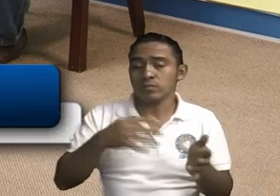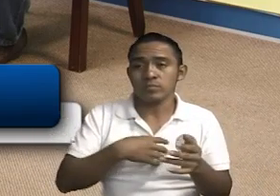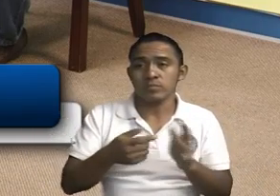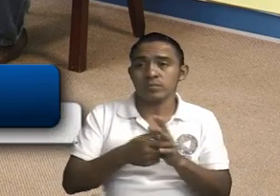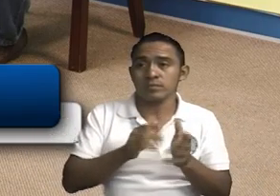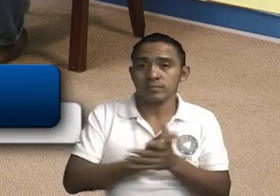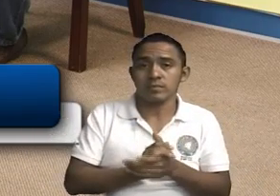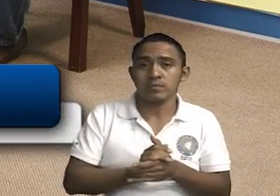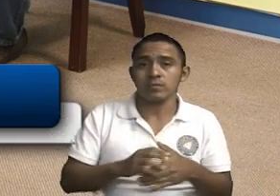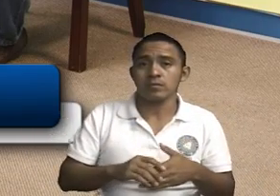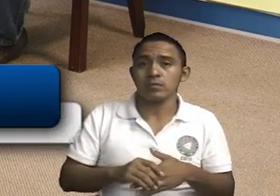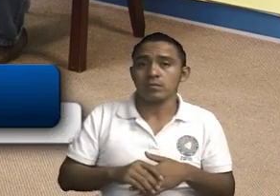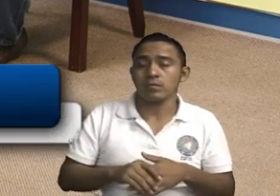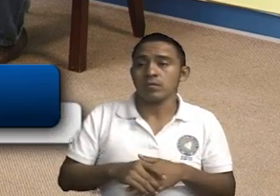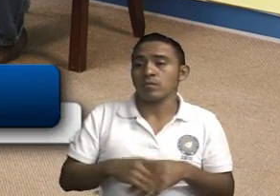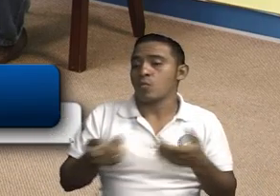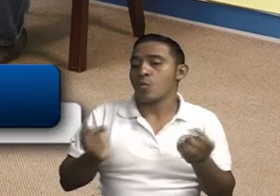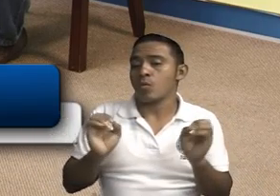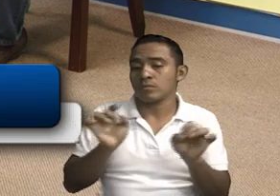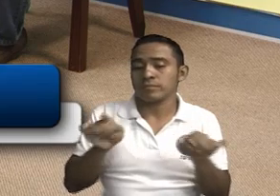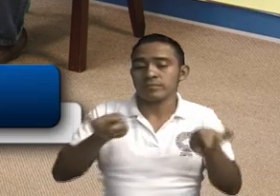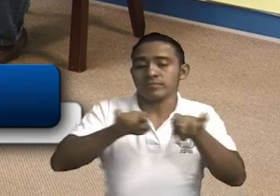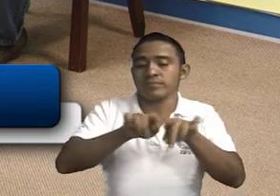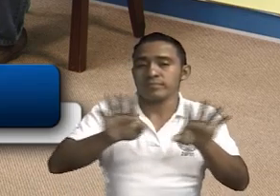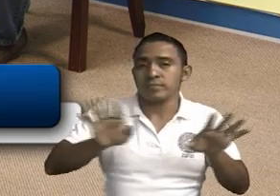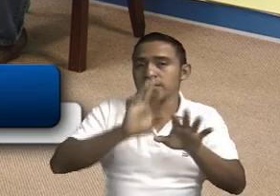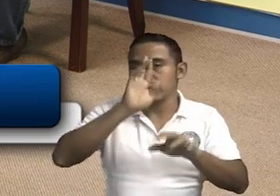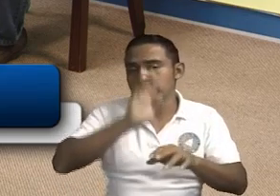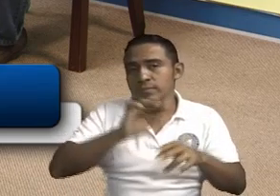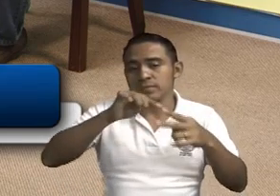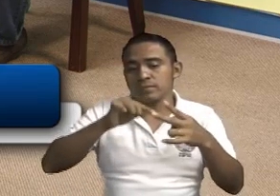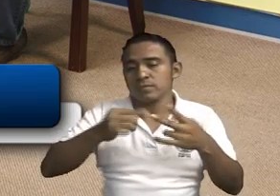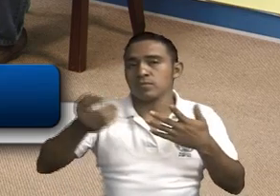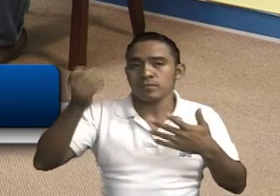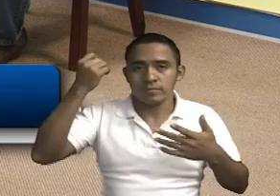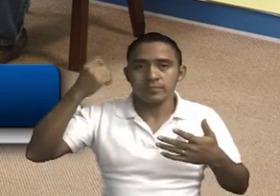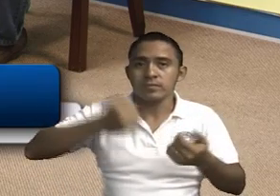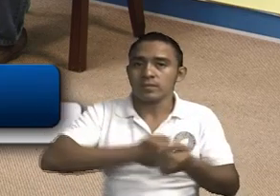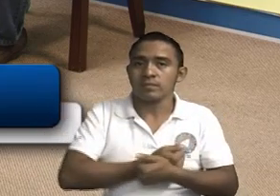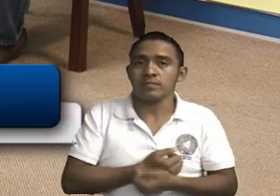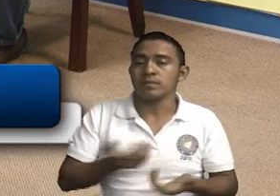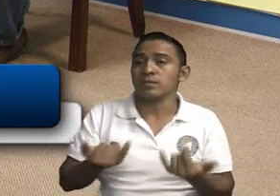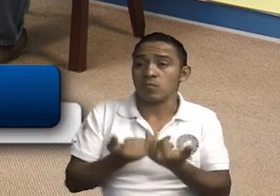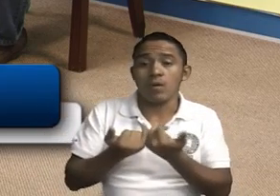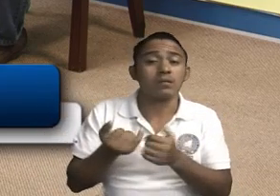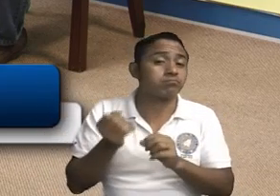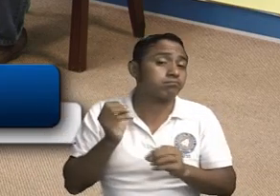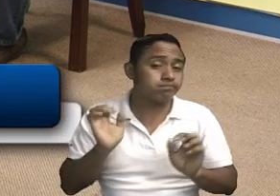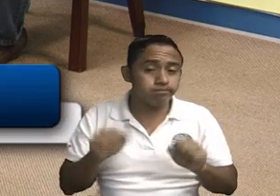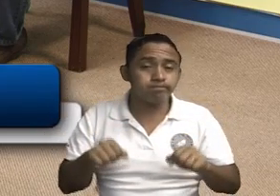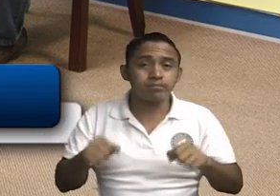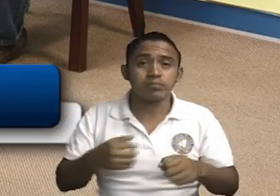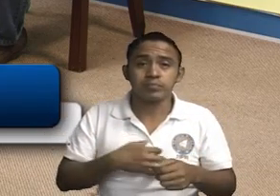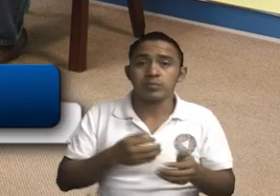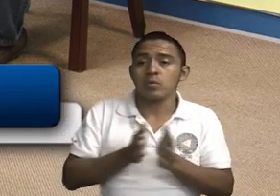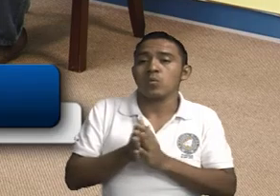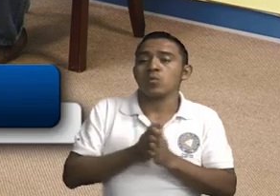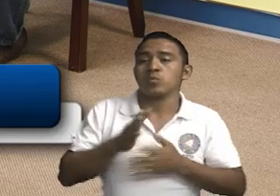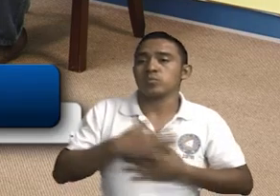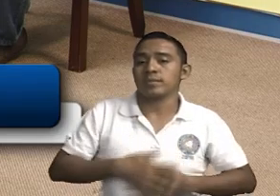en una unión de hecho, pues, aparte del respeto, la comprensión, el amor, también la satisfacción